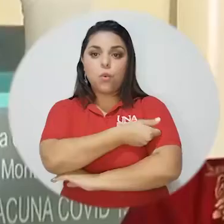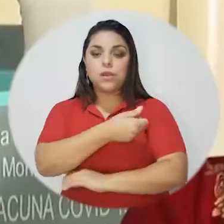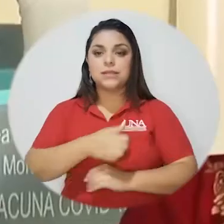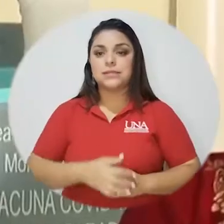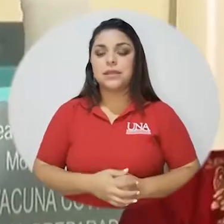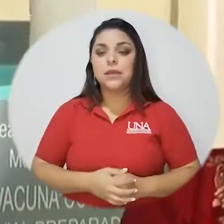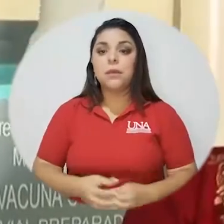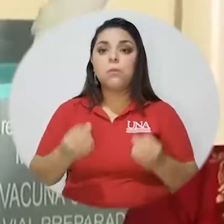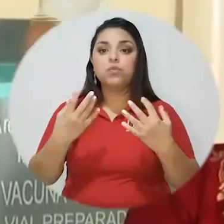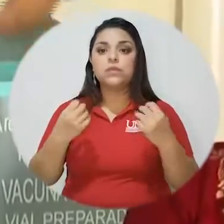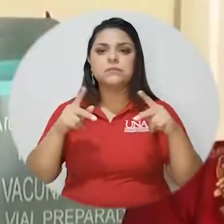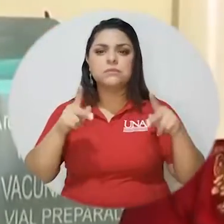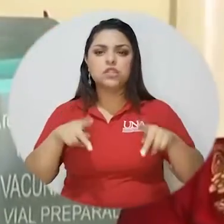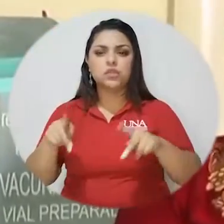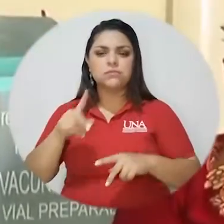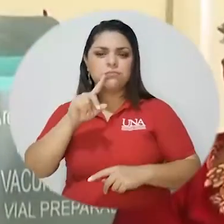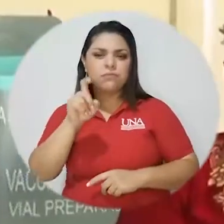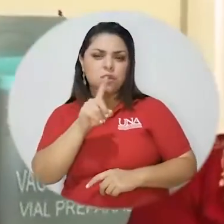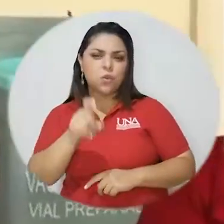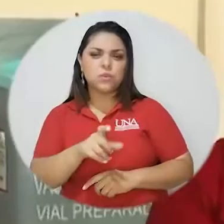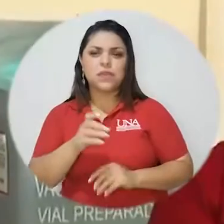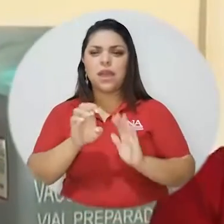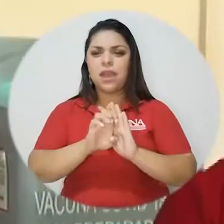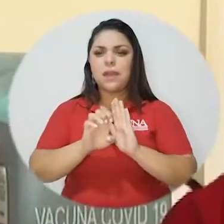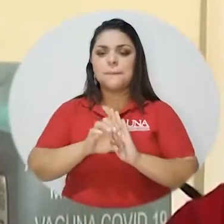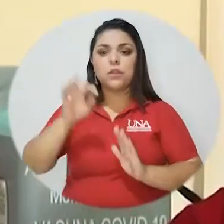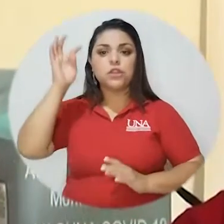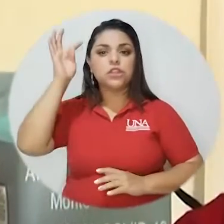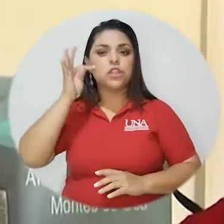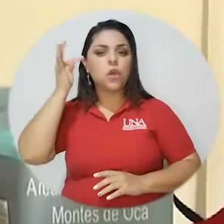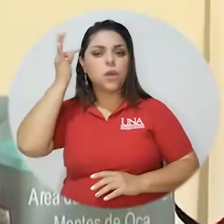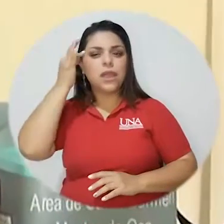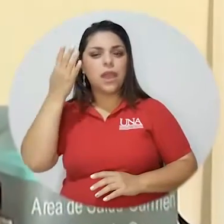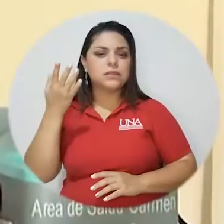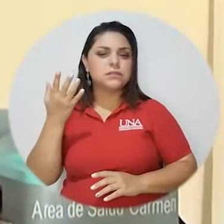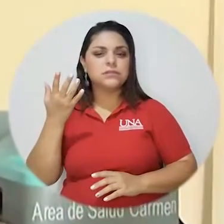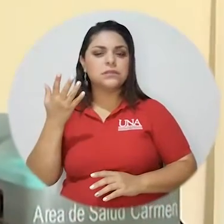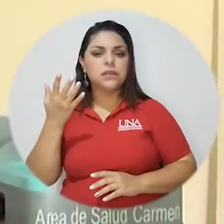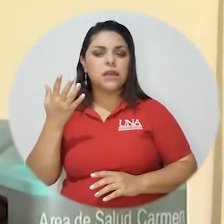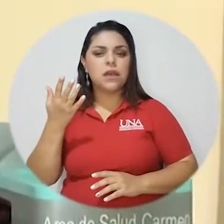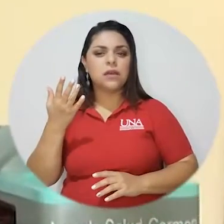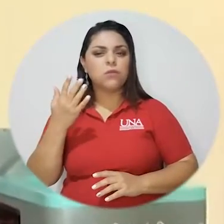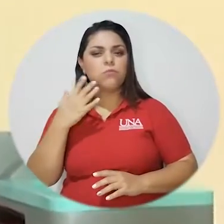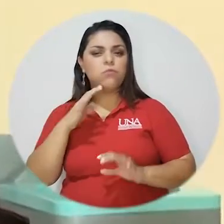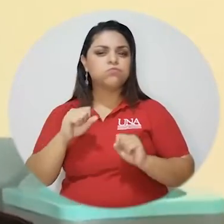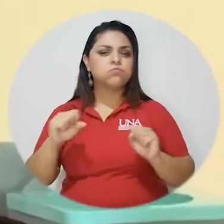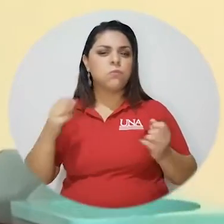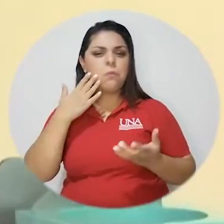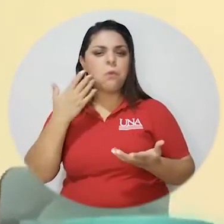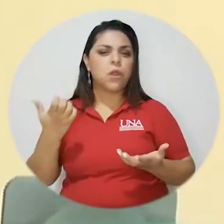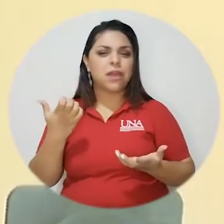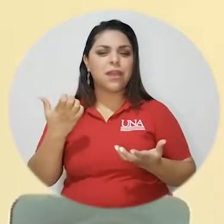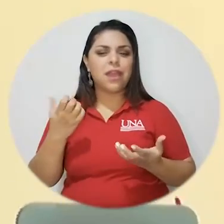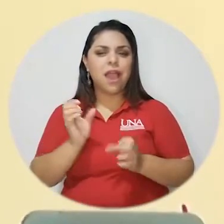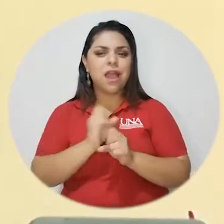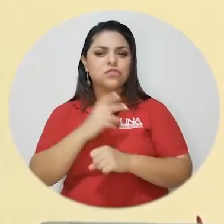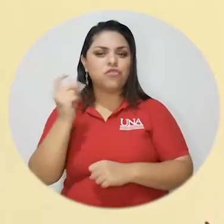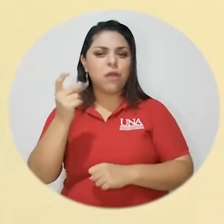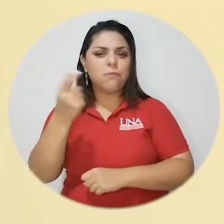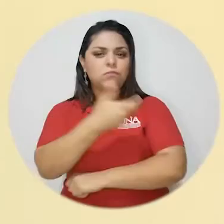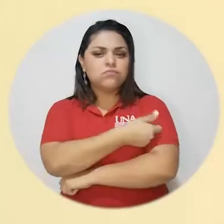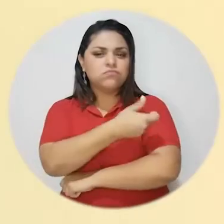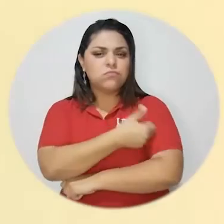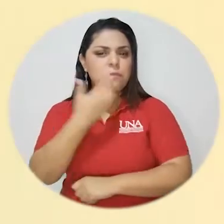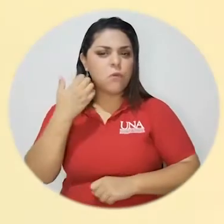vacunas. Mucha gente cuestiona, digamos, desde el punto de vista de las teorías de la conspiración, por qué se elaboran tan rápido.